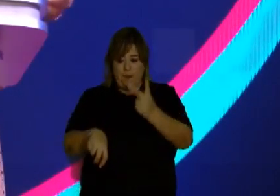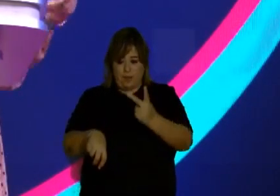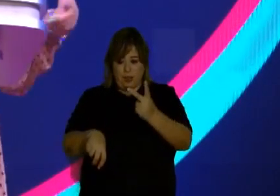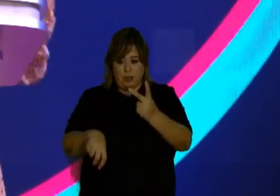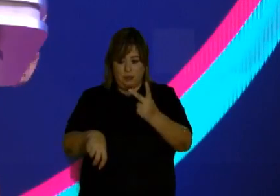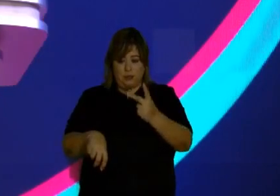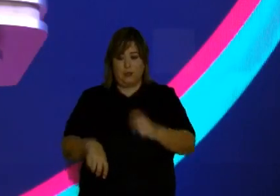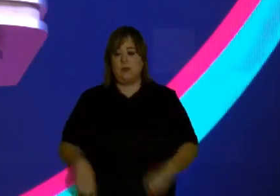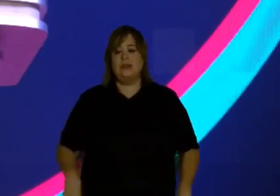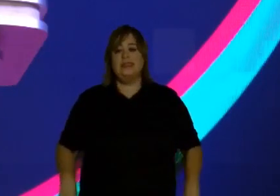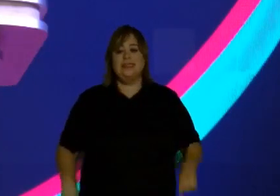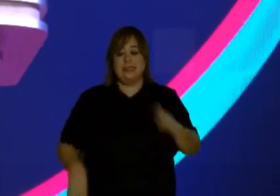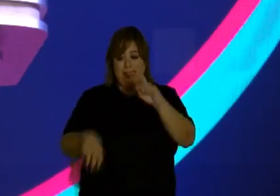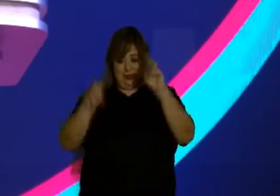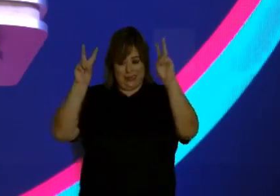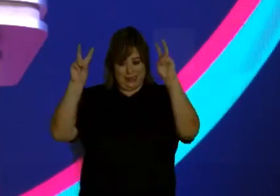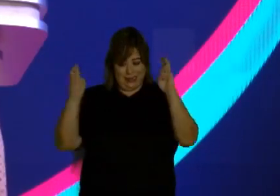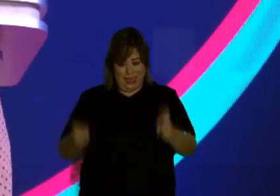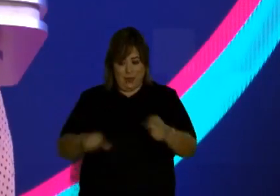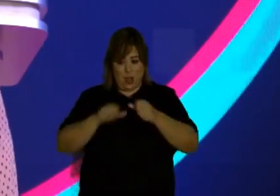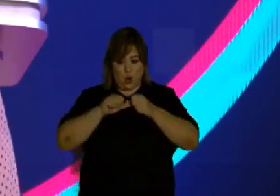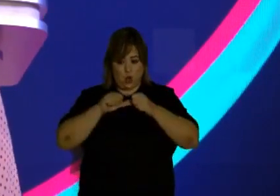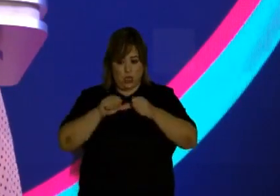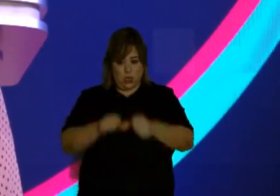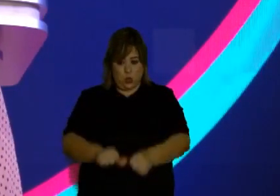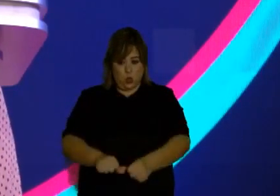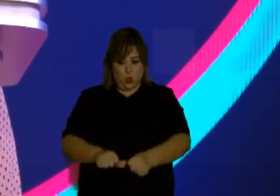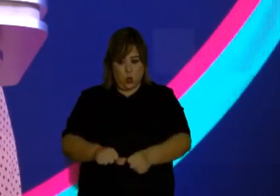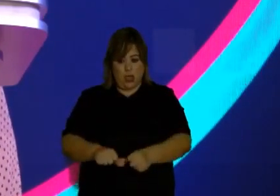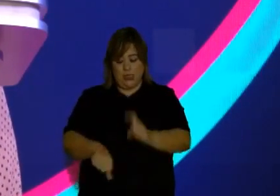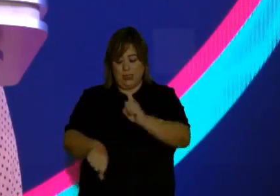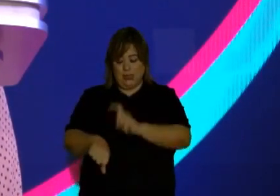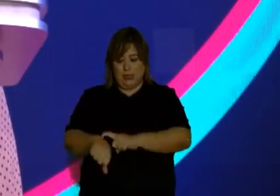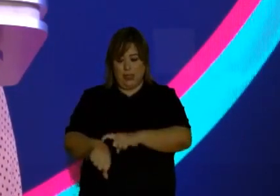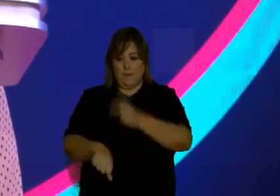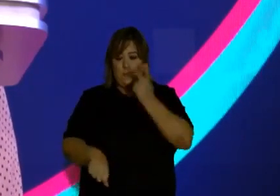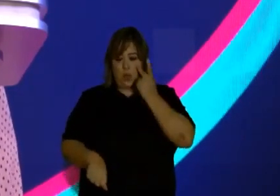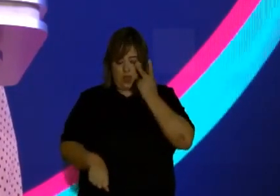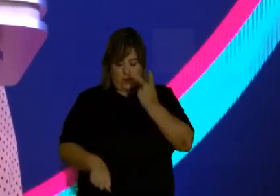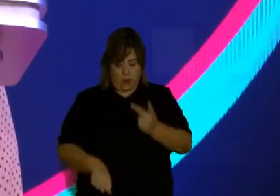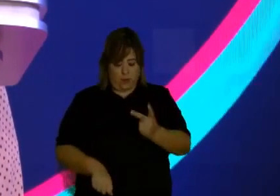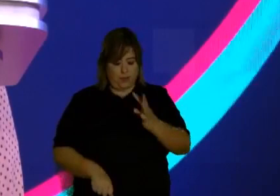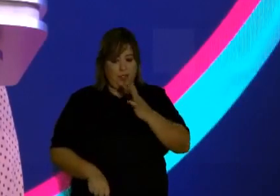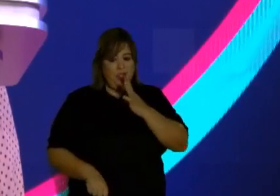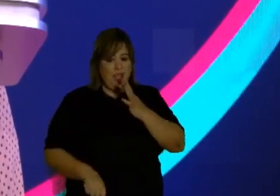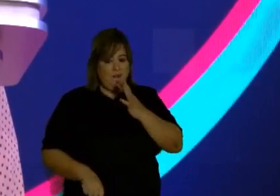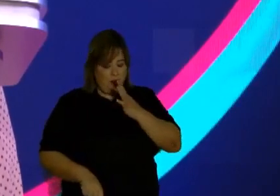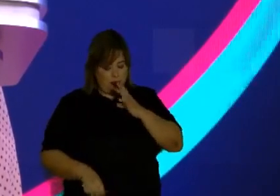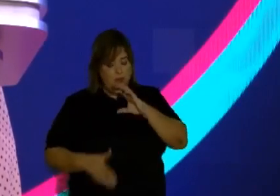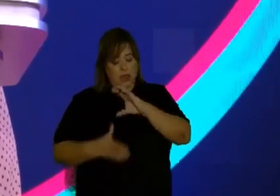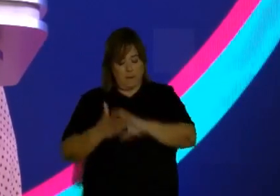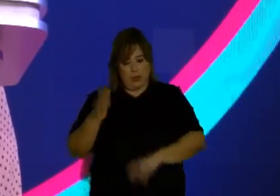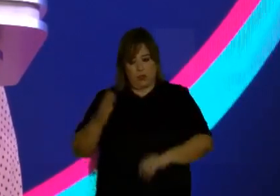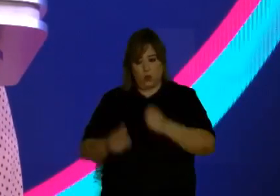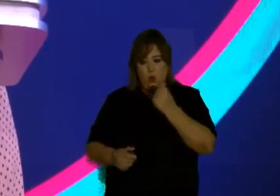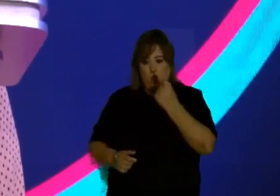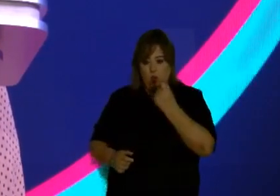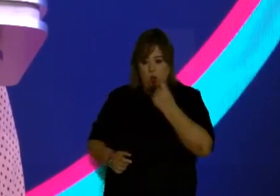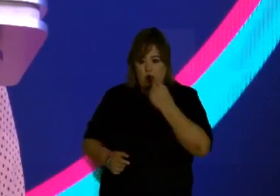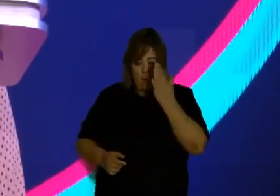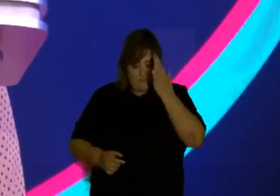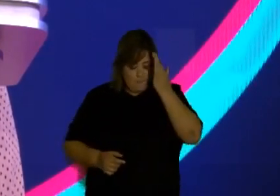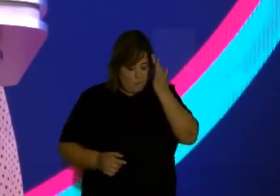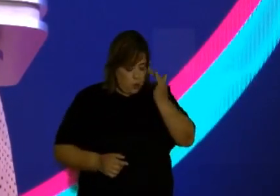en estos días, de tiempo de ver, voy a hablar sobre esta palabra que se encuentra ahí, porque yo noto en